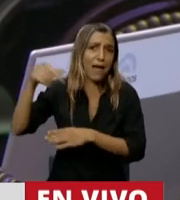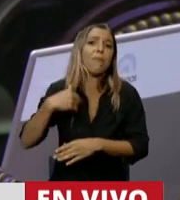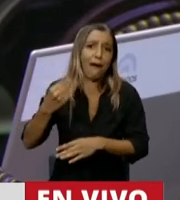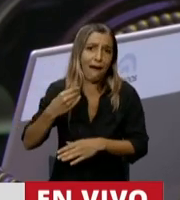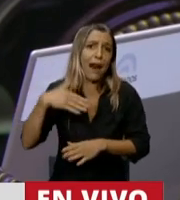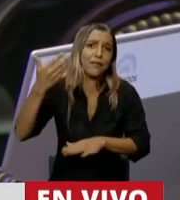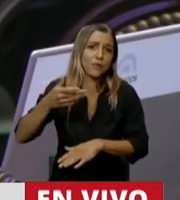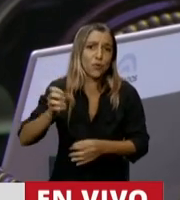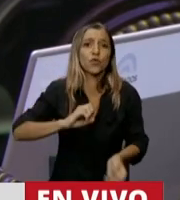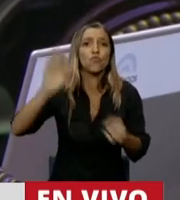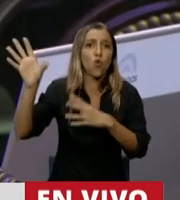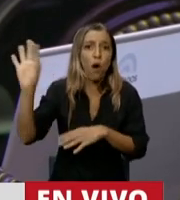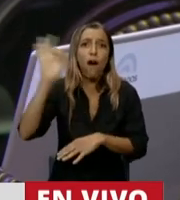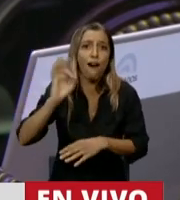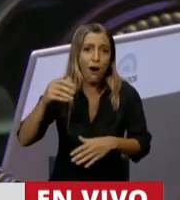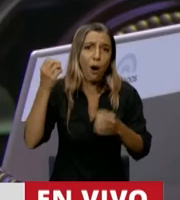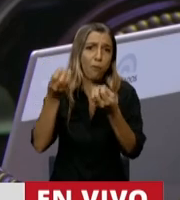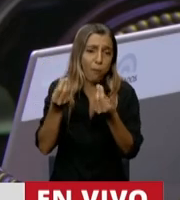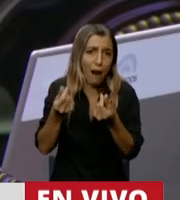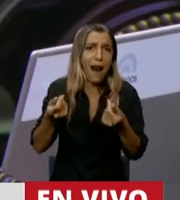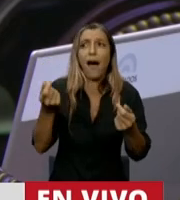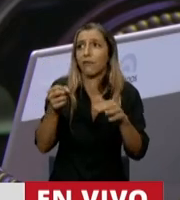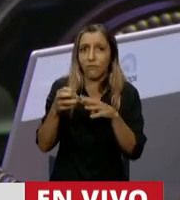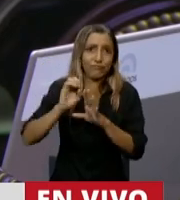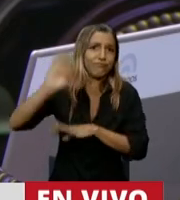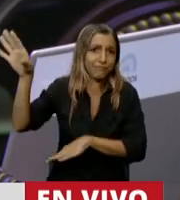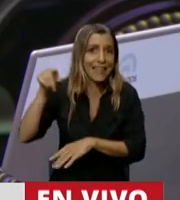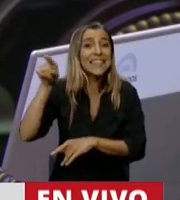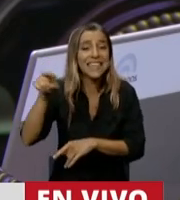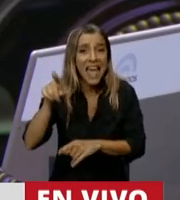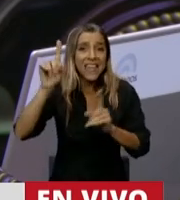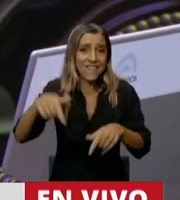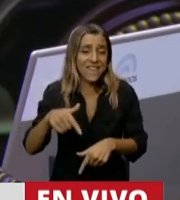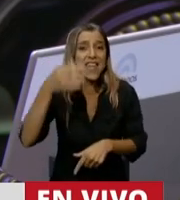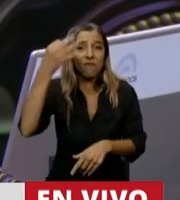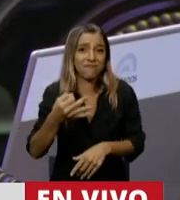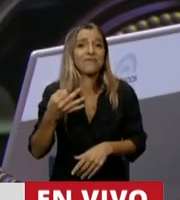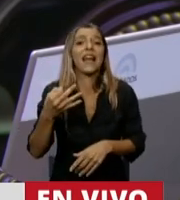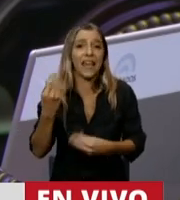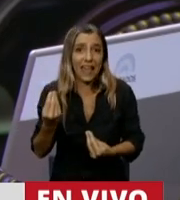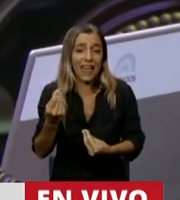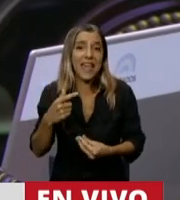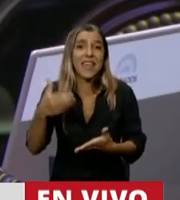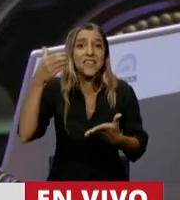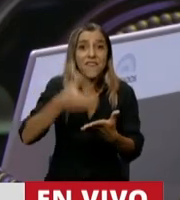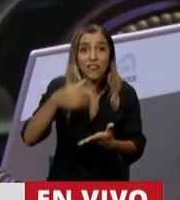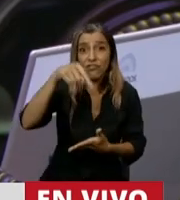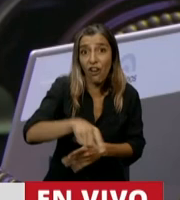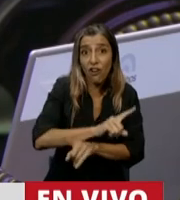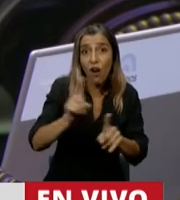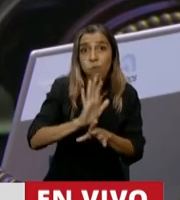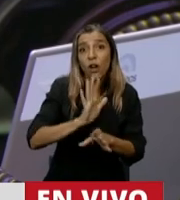sus actividades, que son las que verdaderamente importan, porque generan trabajo y porque este país, Presidenta,